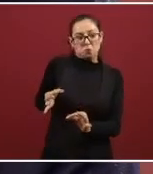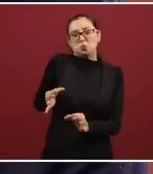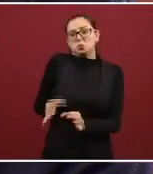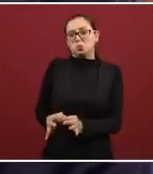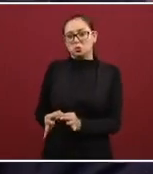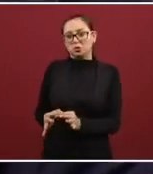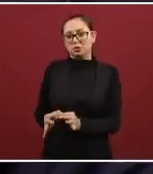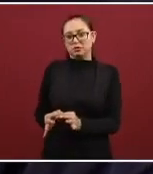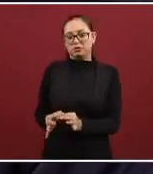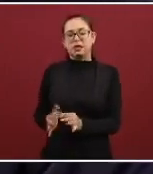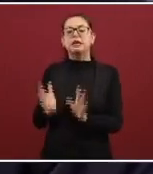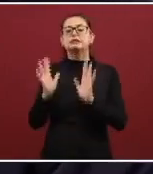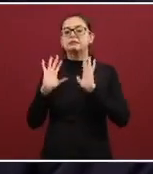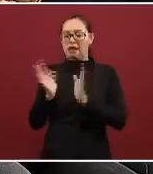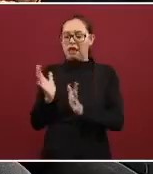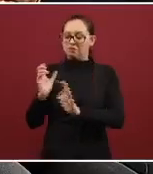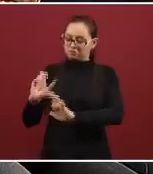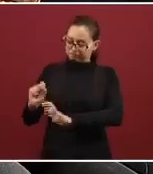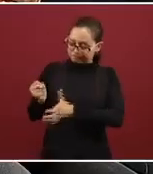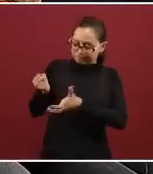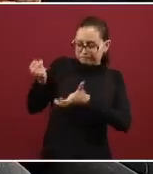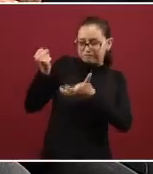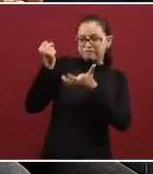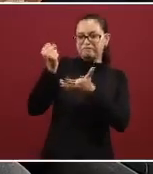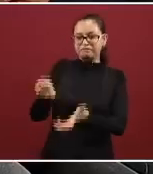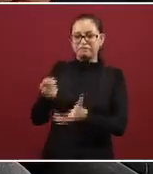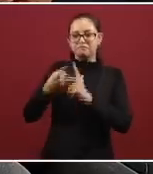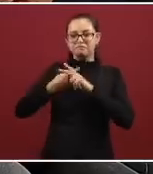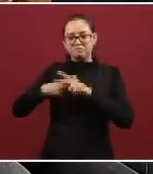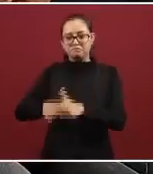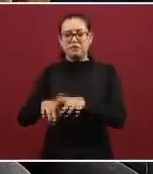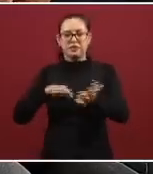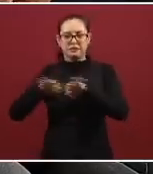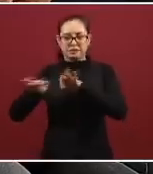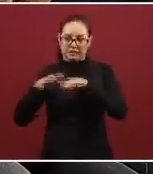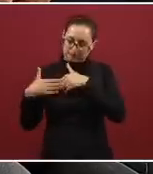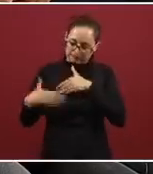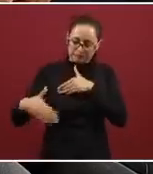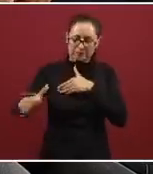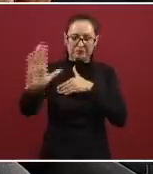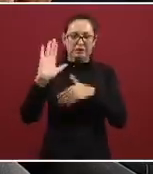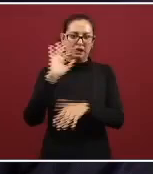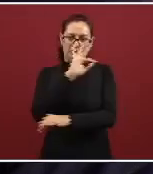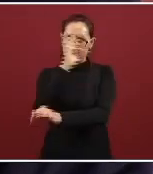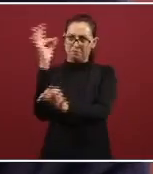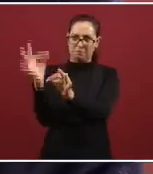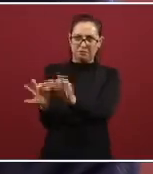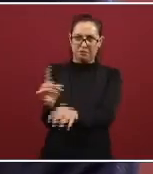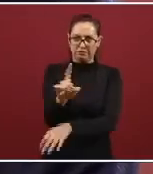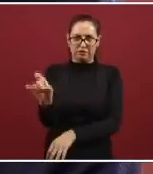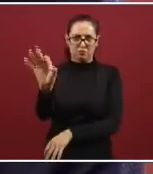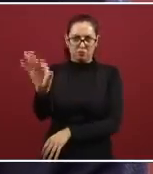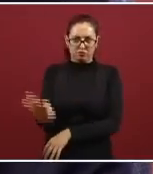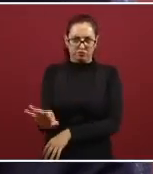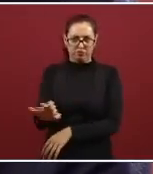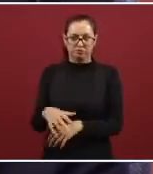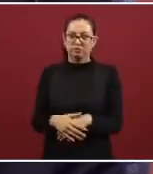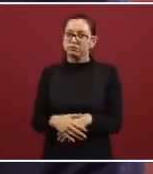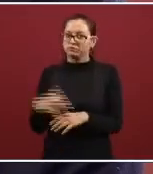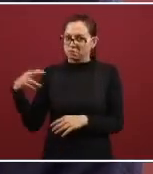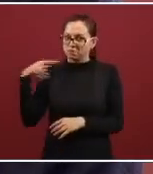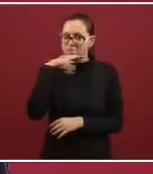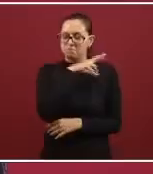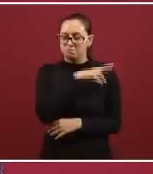se consiguieron los fondos y ya están trabajando para terminar lo más